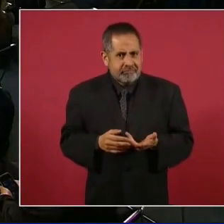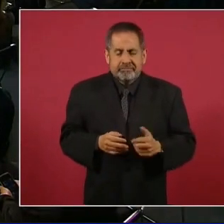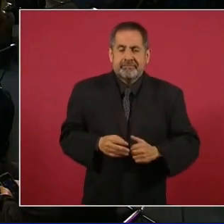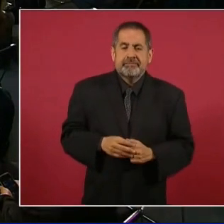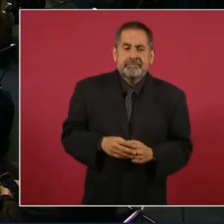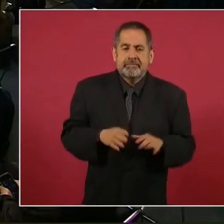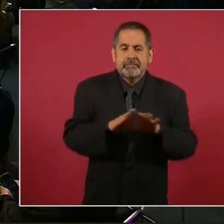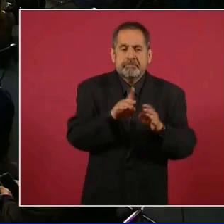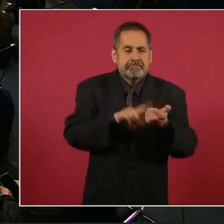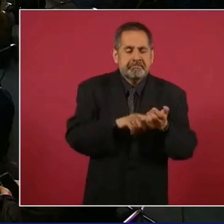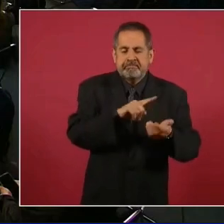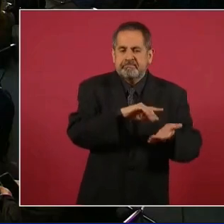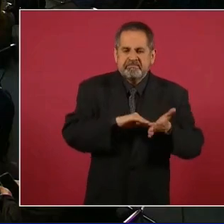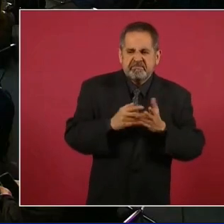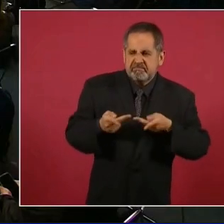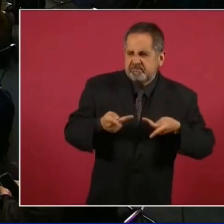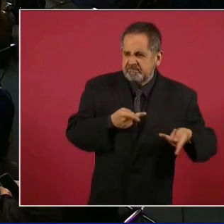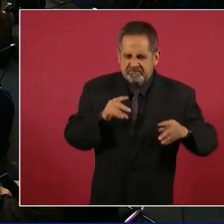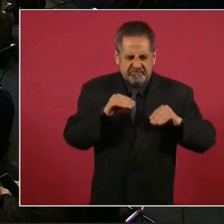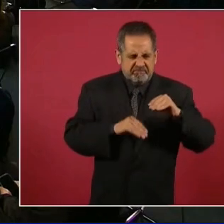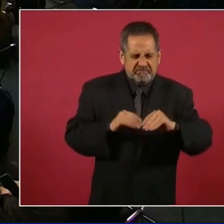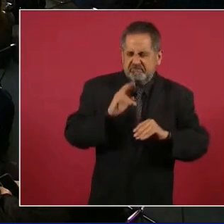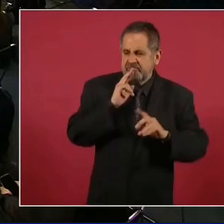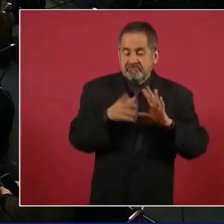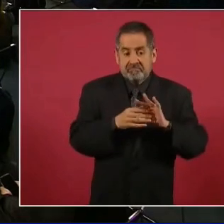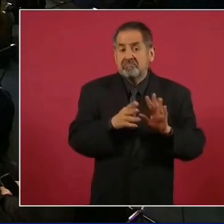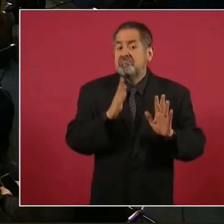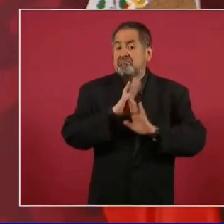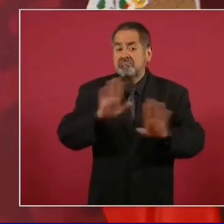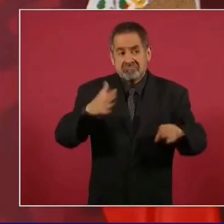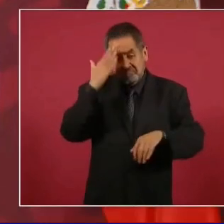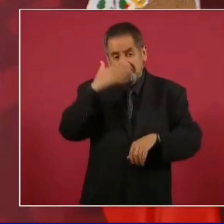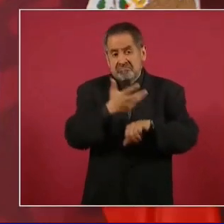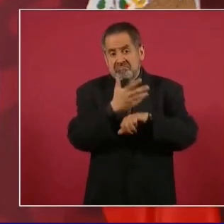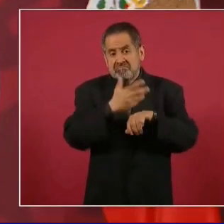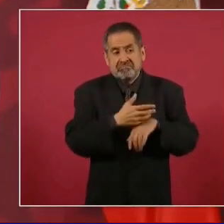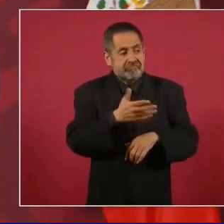de cómo iban a manejar los resultados.